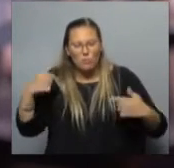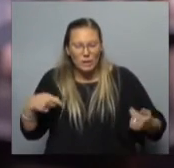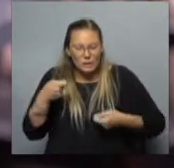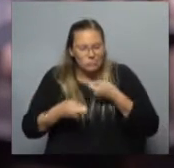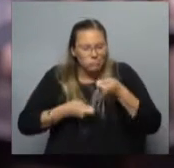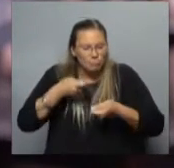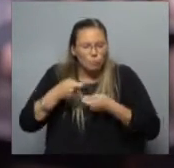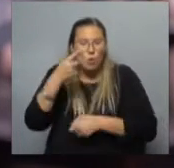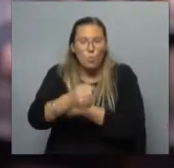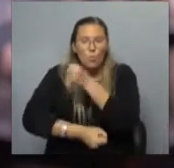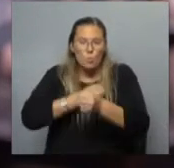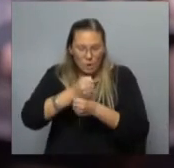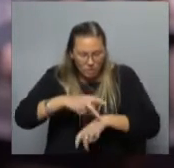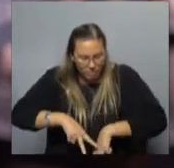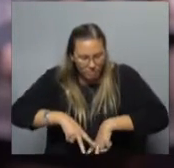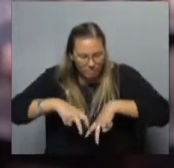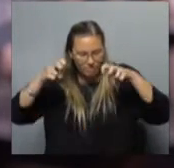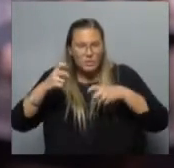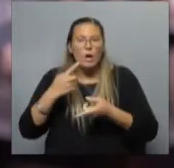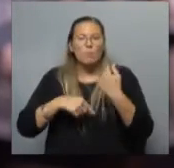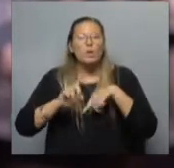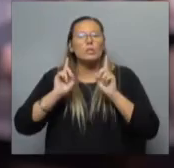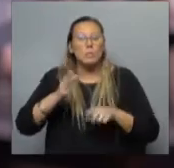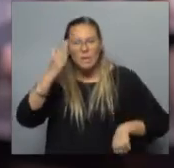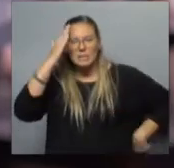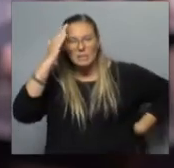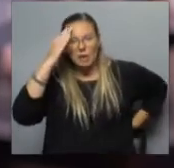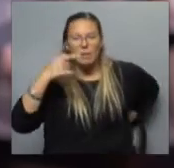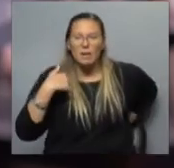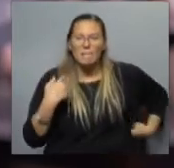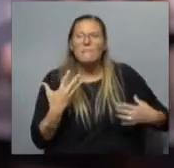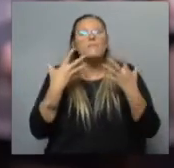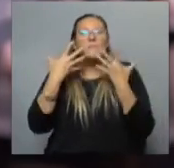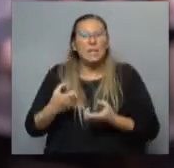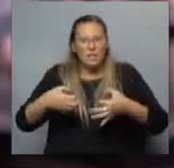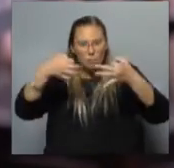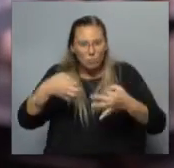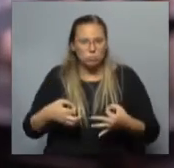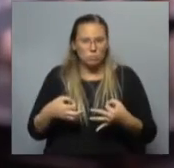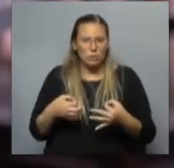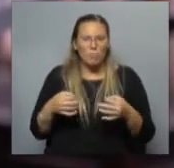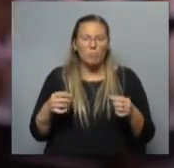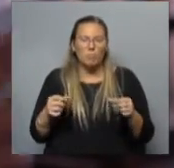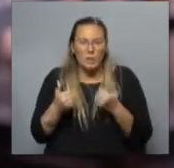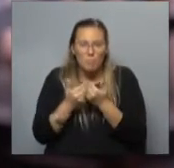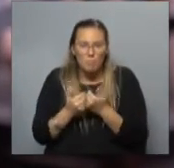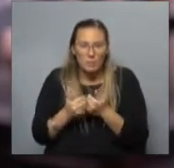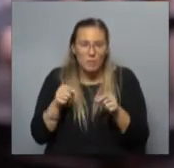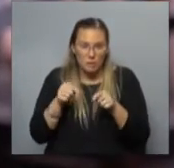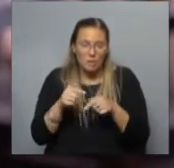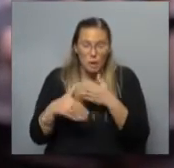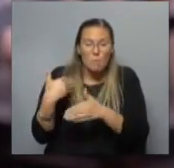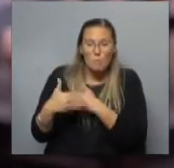tal, y eso nos llevó un año de investigación, pero también saber qué era lo que quería para activar desde